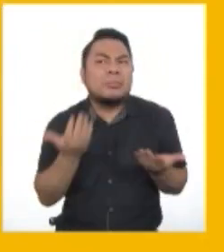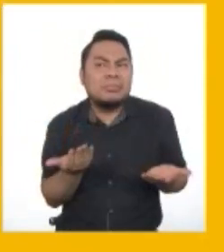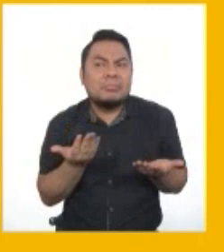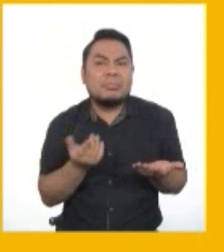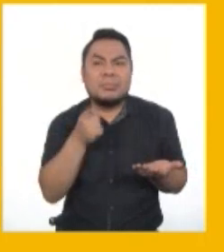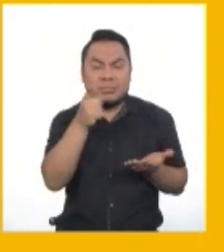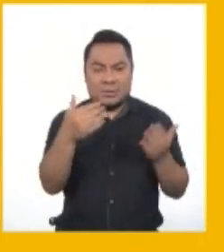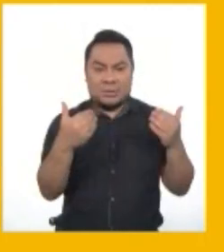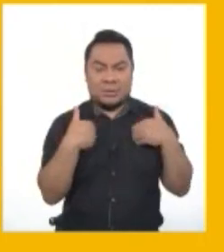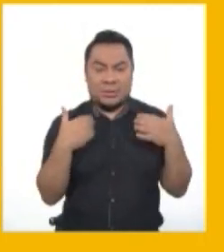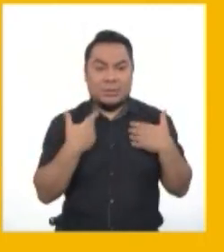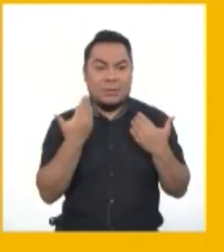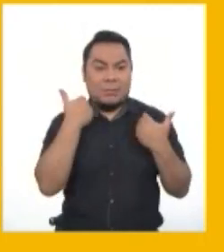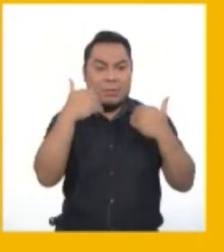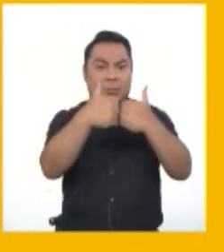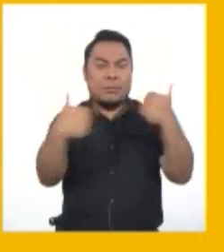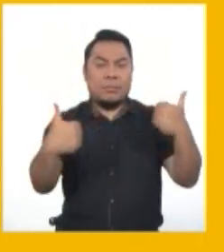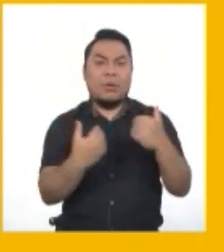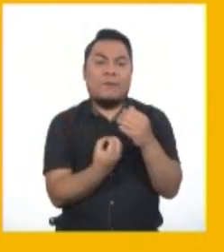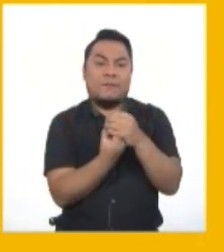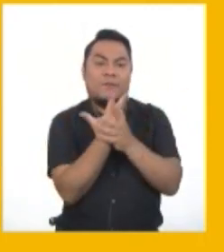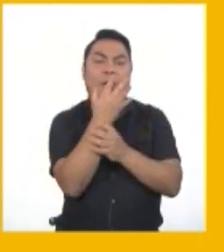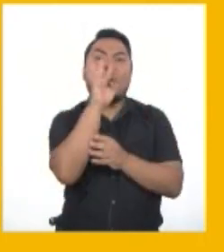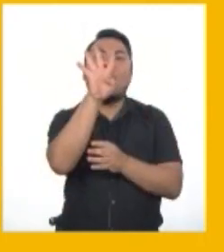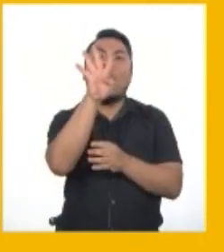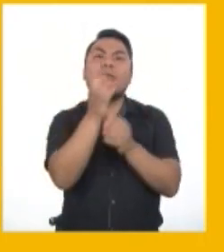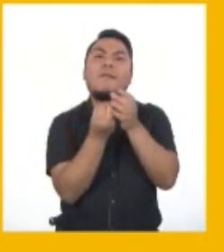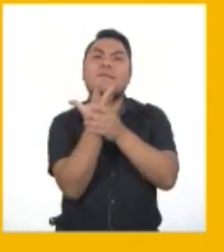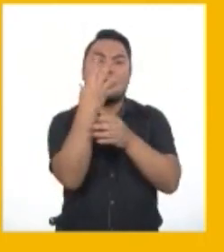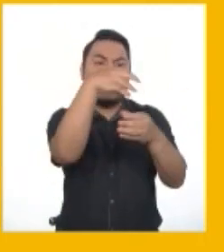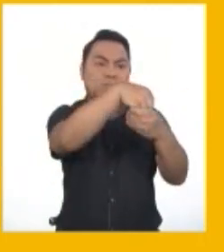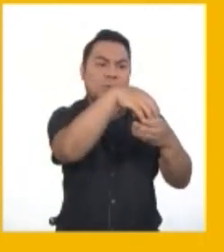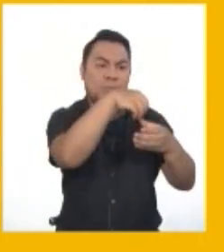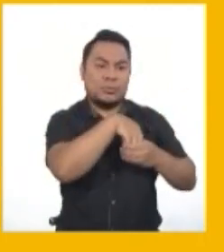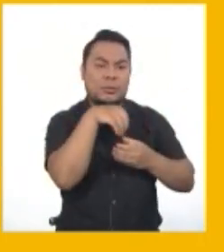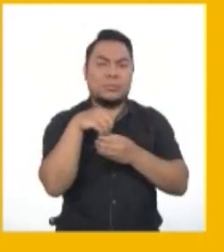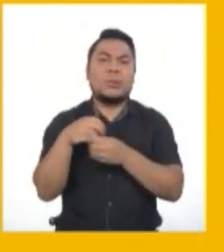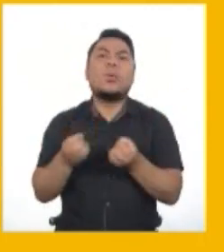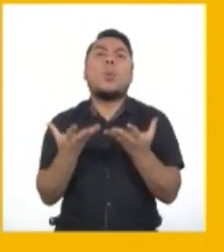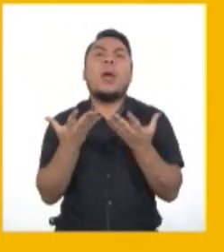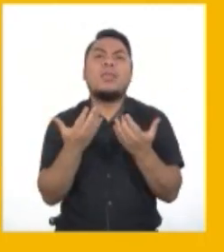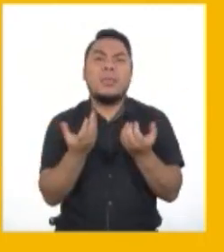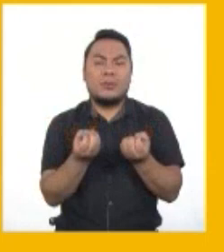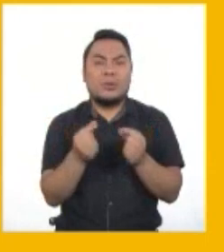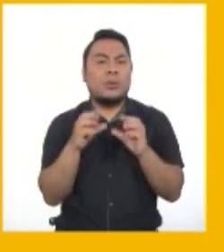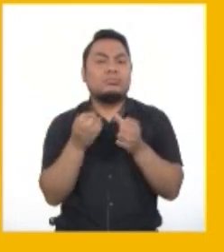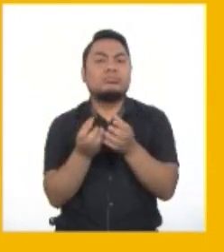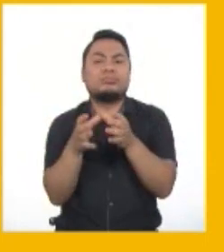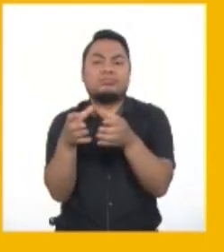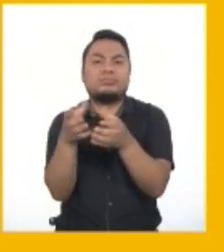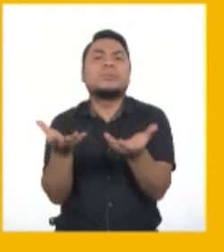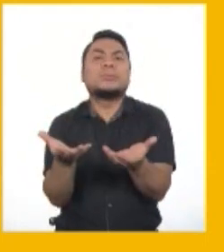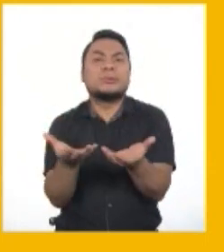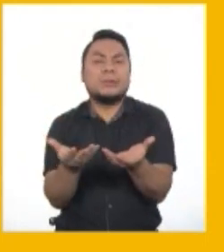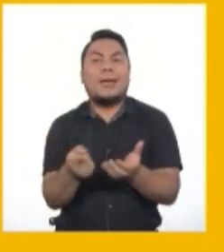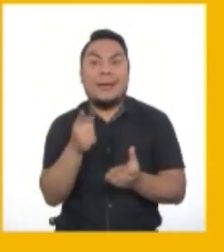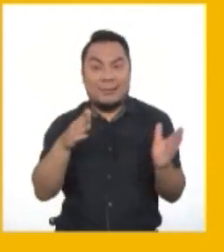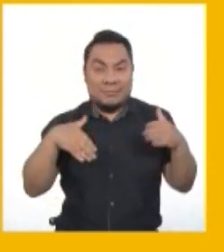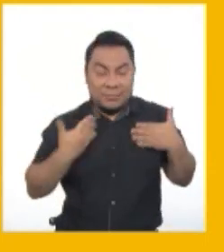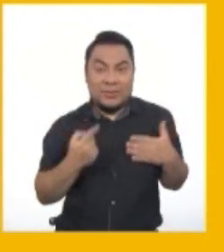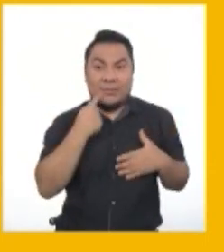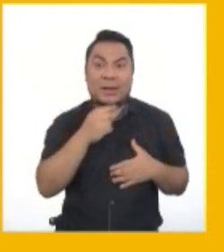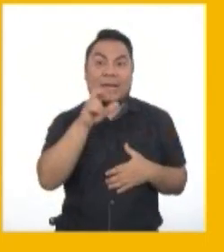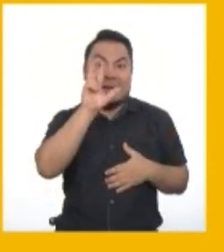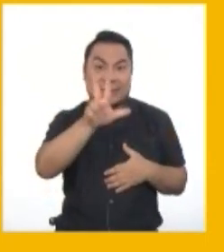si tenemos que formar ramos de 4 flores? Veamos. Podemos formar